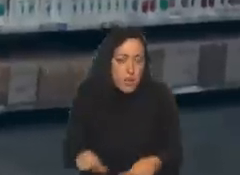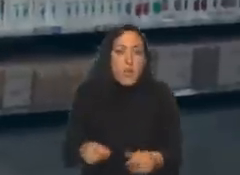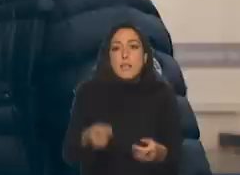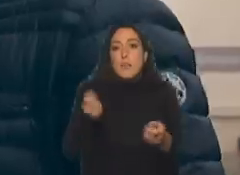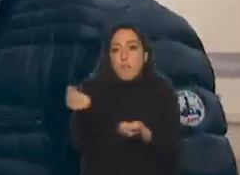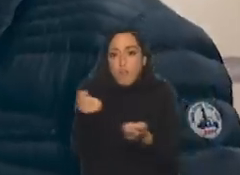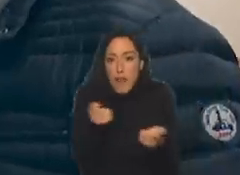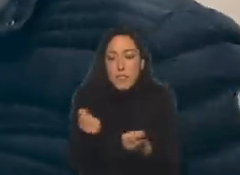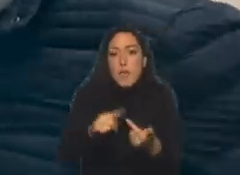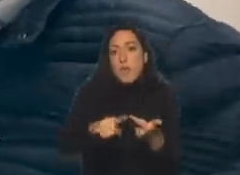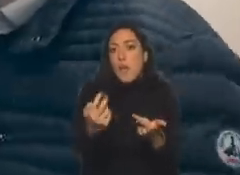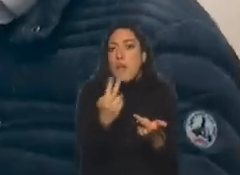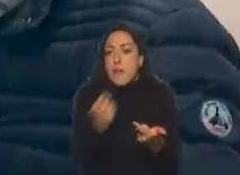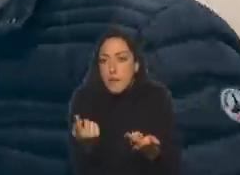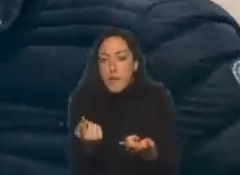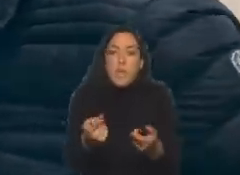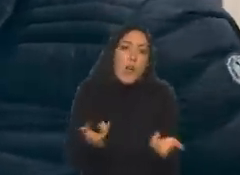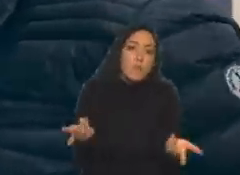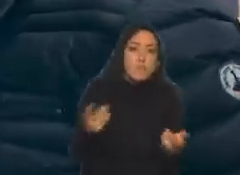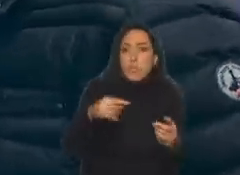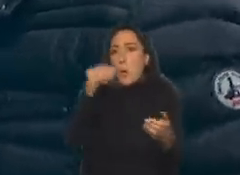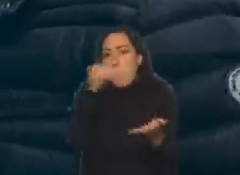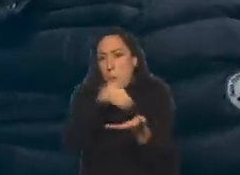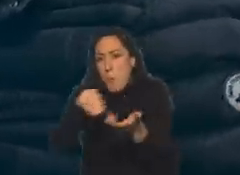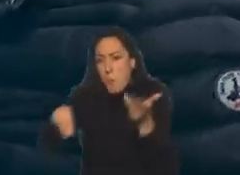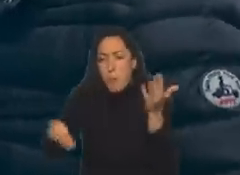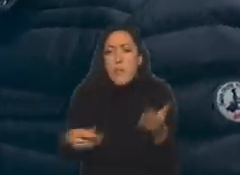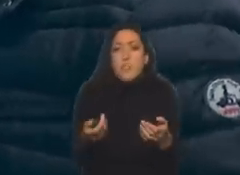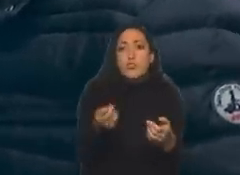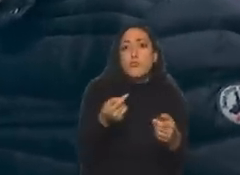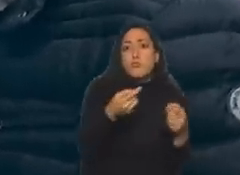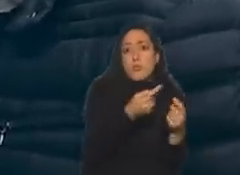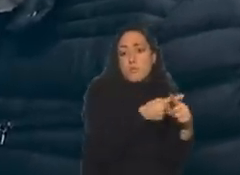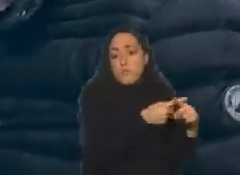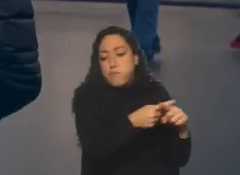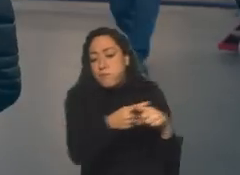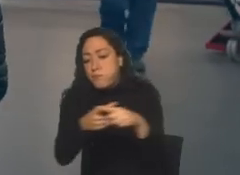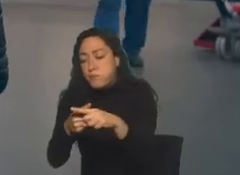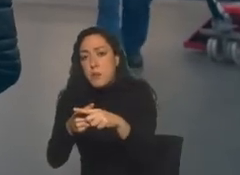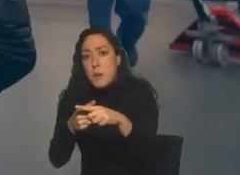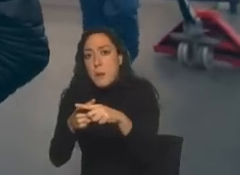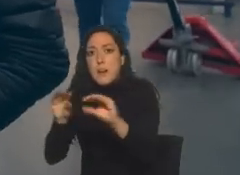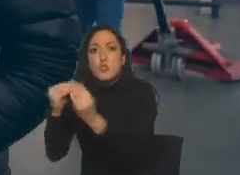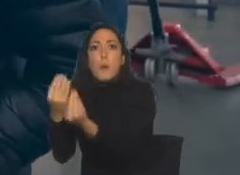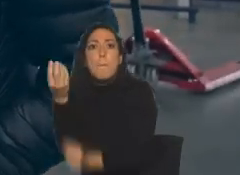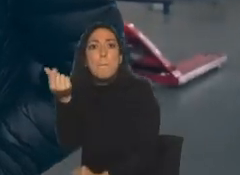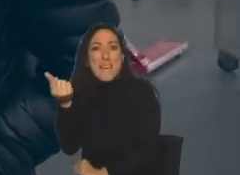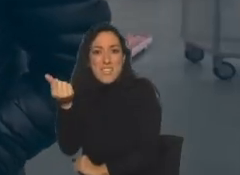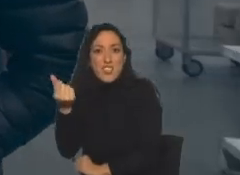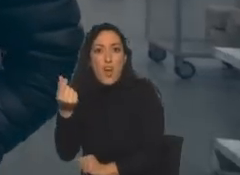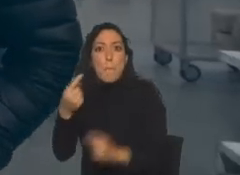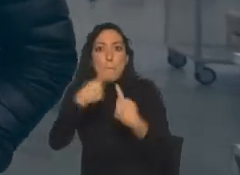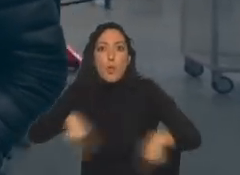Fletes, energía, qué sé yo, y ahí formamos lo que sería un precio de costo de cada